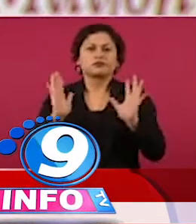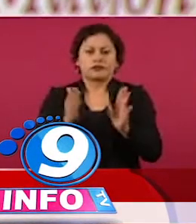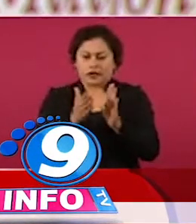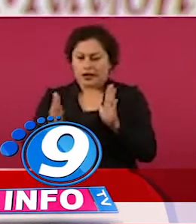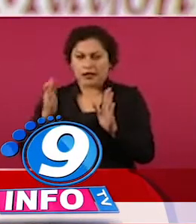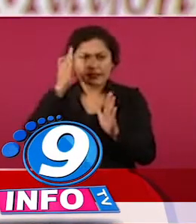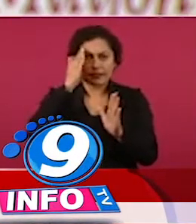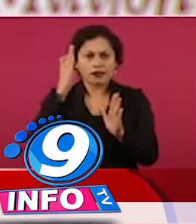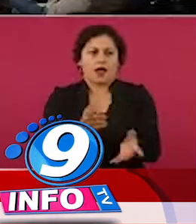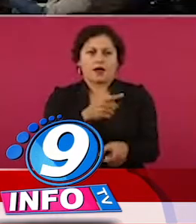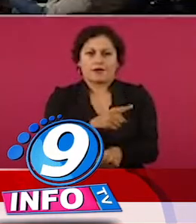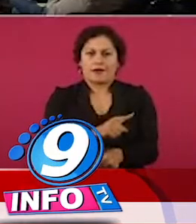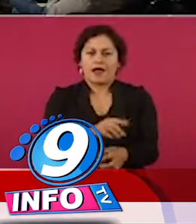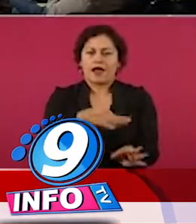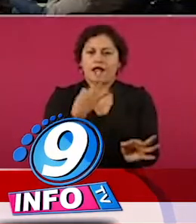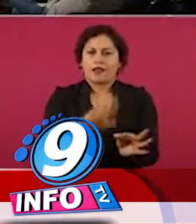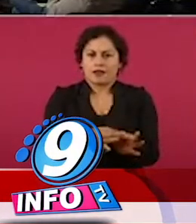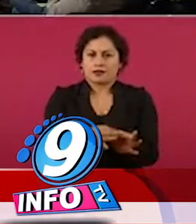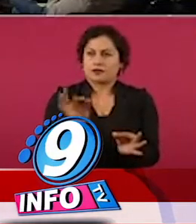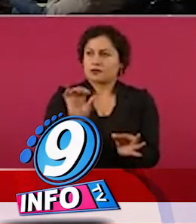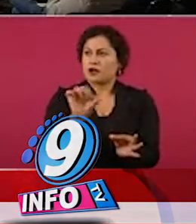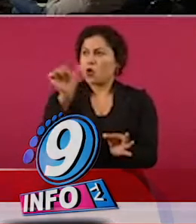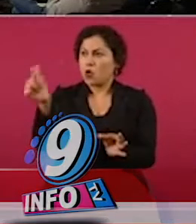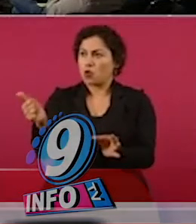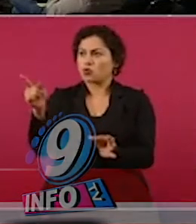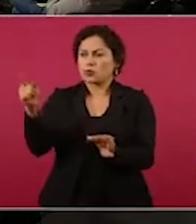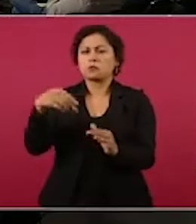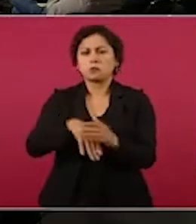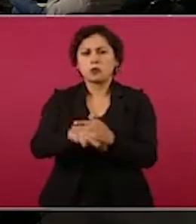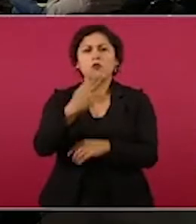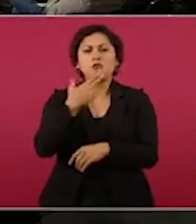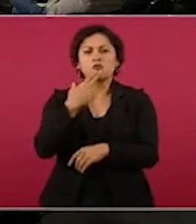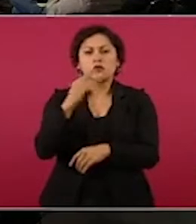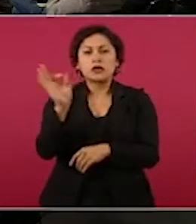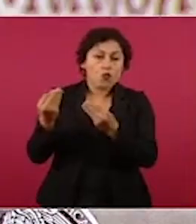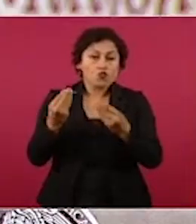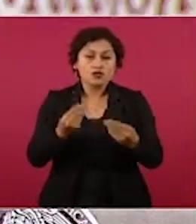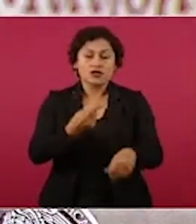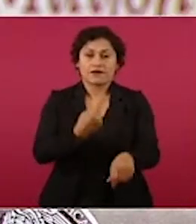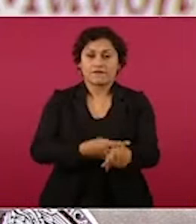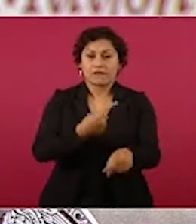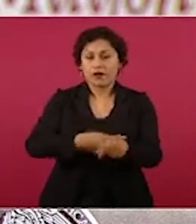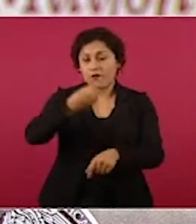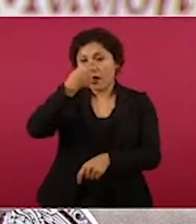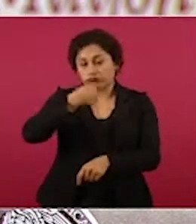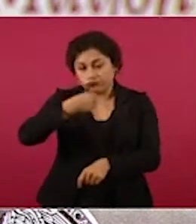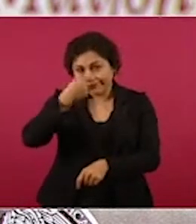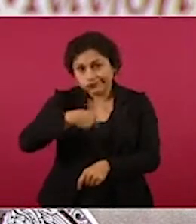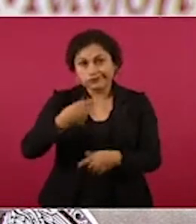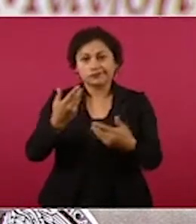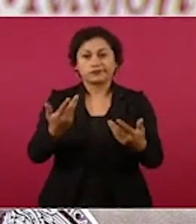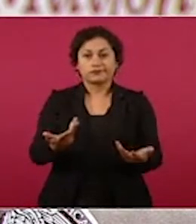las camas hospitalarias covi-19 se ocupan para atender a pacientes con otro tipo de enfermedades ante una Nueva Ola